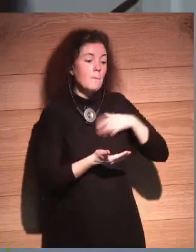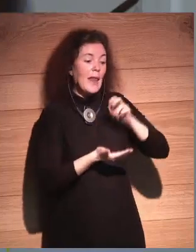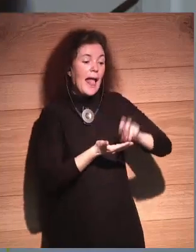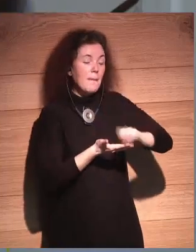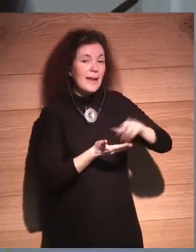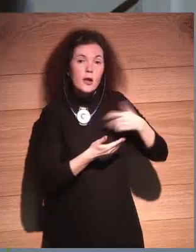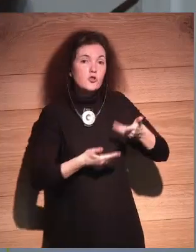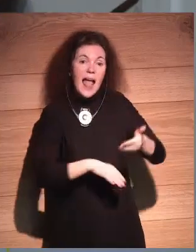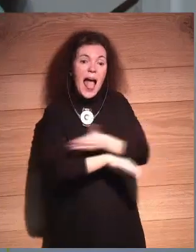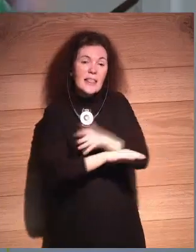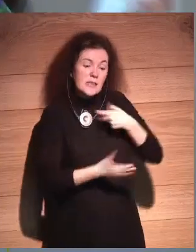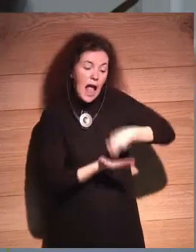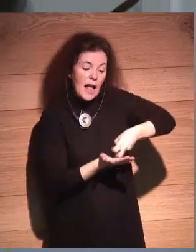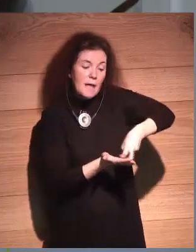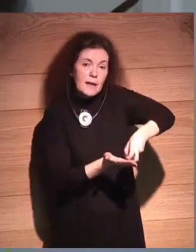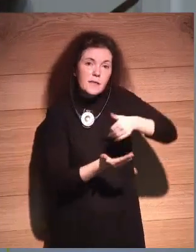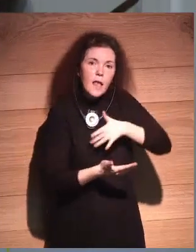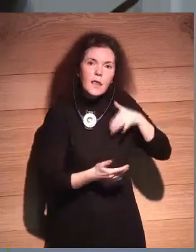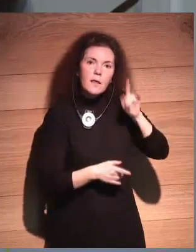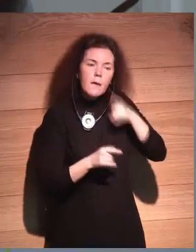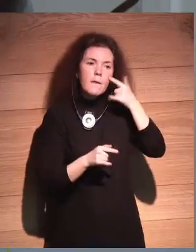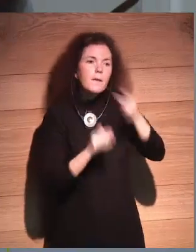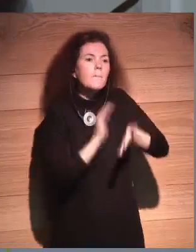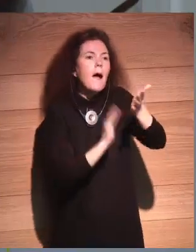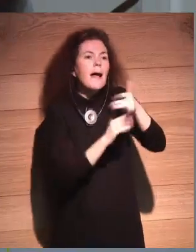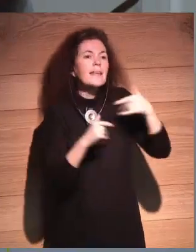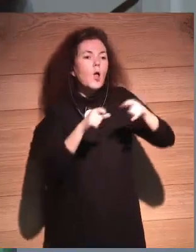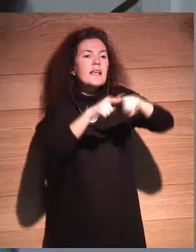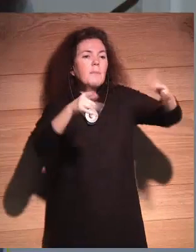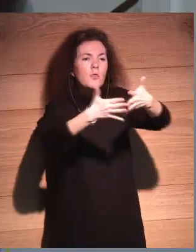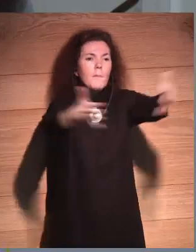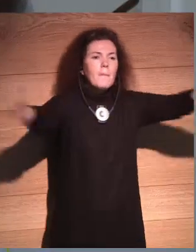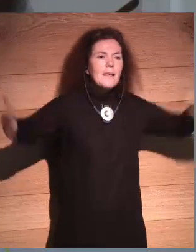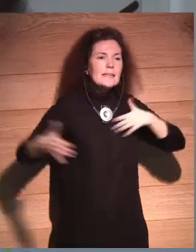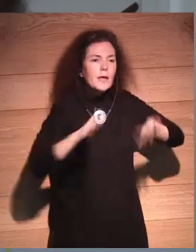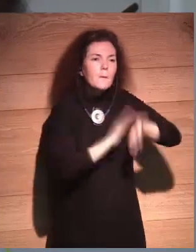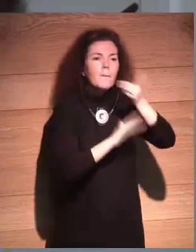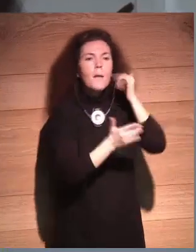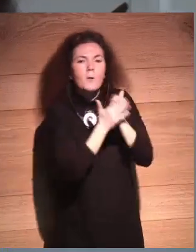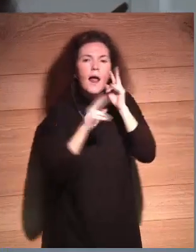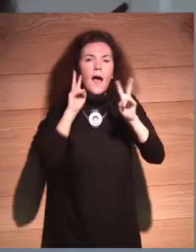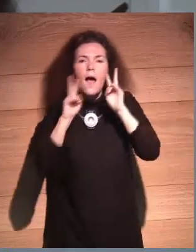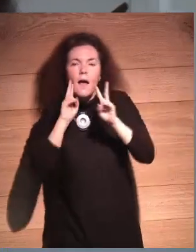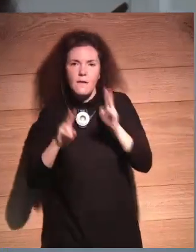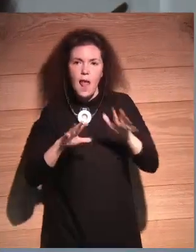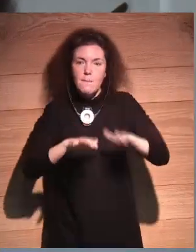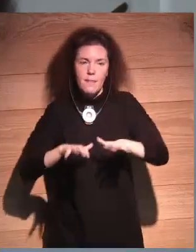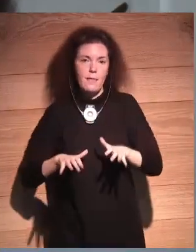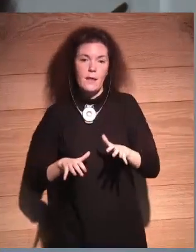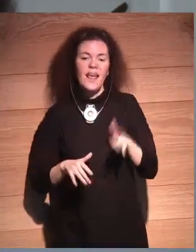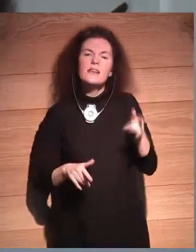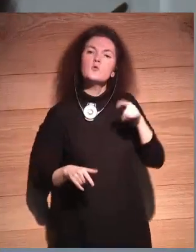saber caminar sobre 2 piernas, quieren ver cuál es el horizonte, quieren más espacio a su alrededor. Y por supuesto esto es un